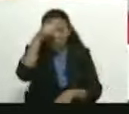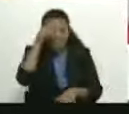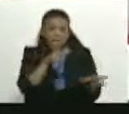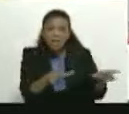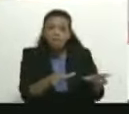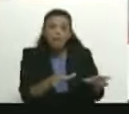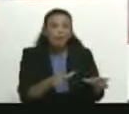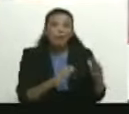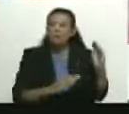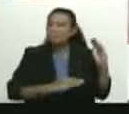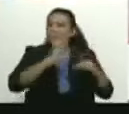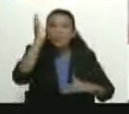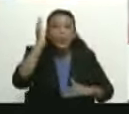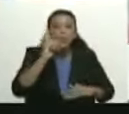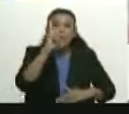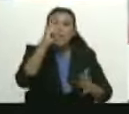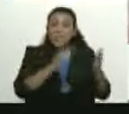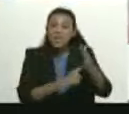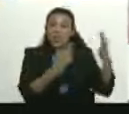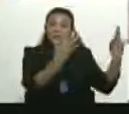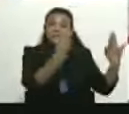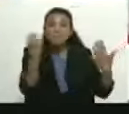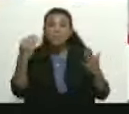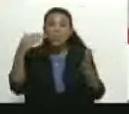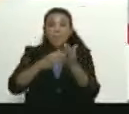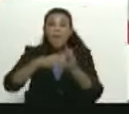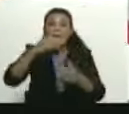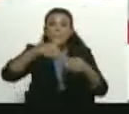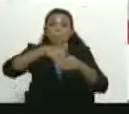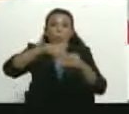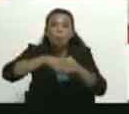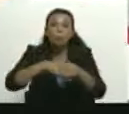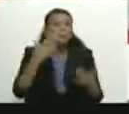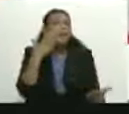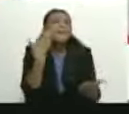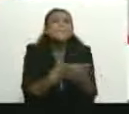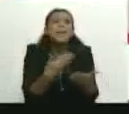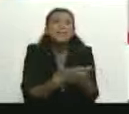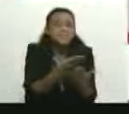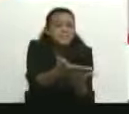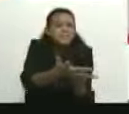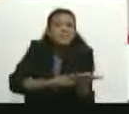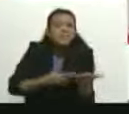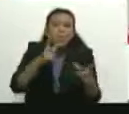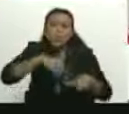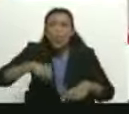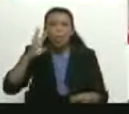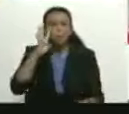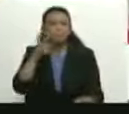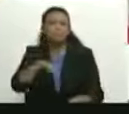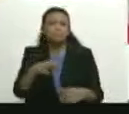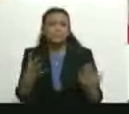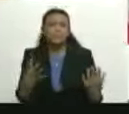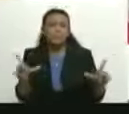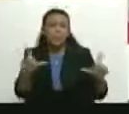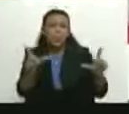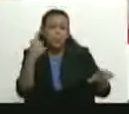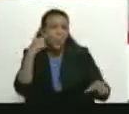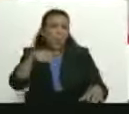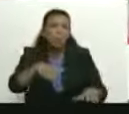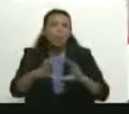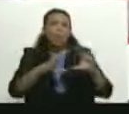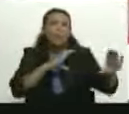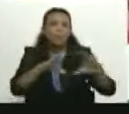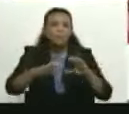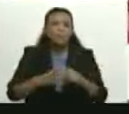no superaba el 1.600.000 votos. Todos fuimos testigos, todos en Venezuela, hecho público, notorio y